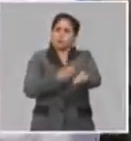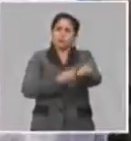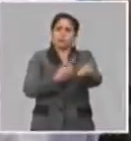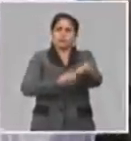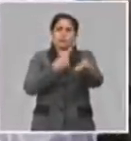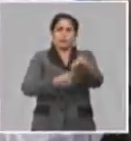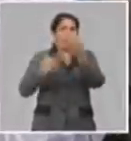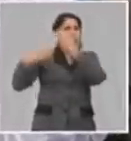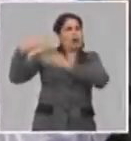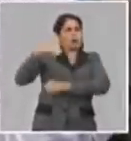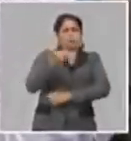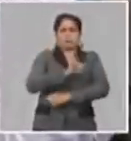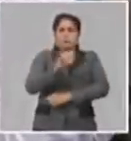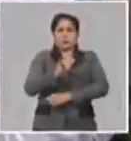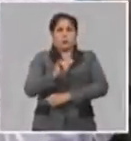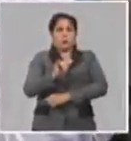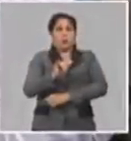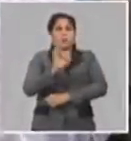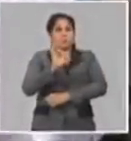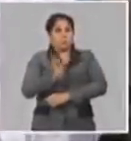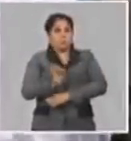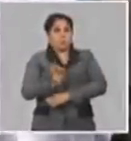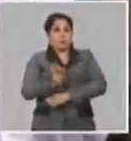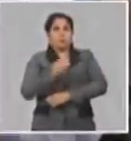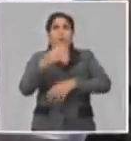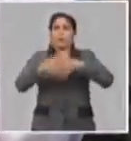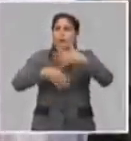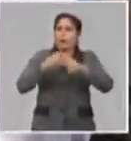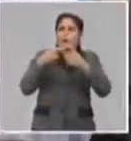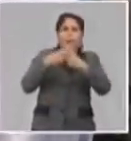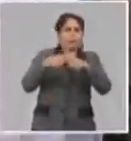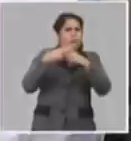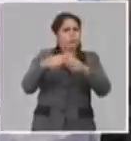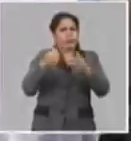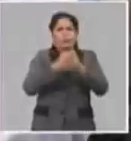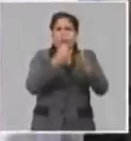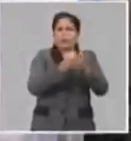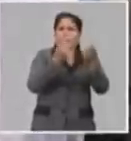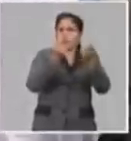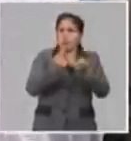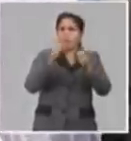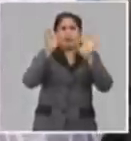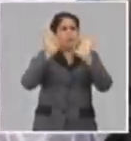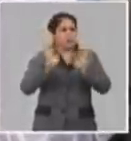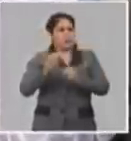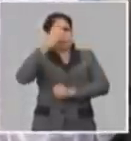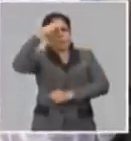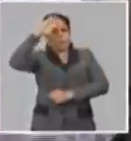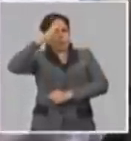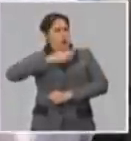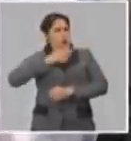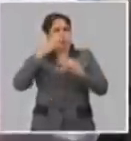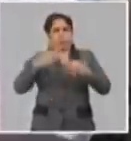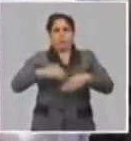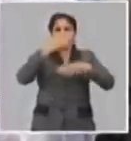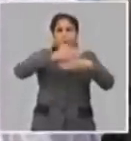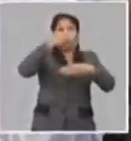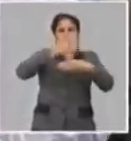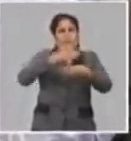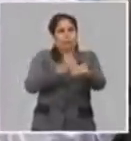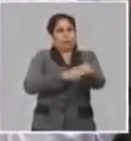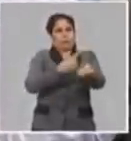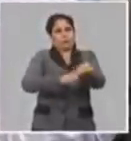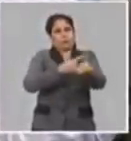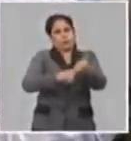hemos tenido bastante problemas que resolver, que enfrentar en toda esta historia de bloqueo, de